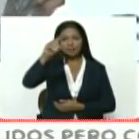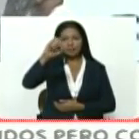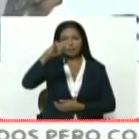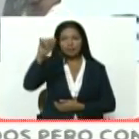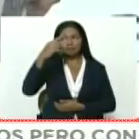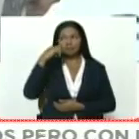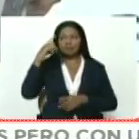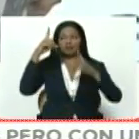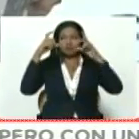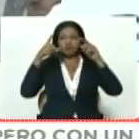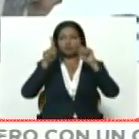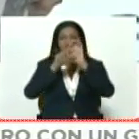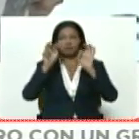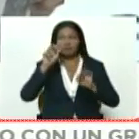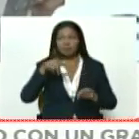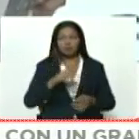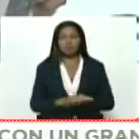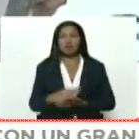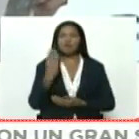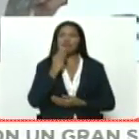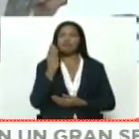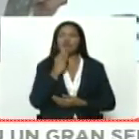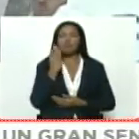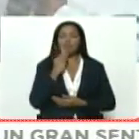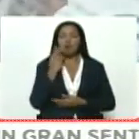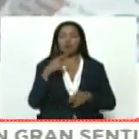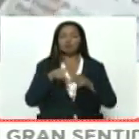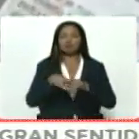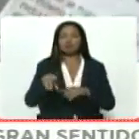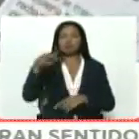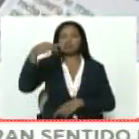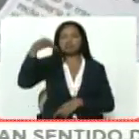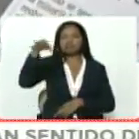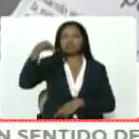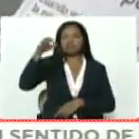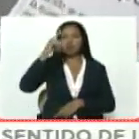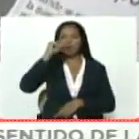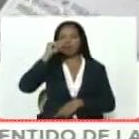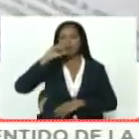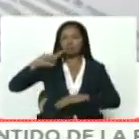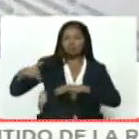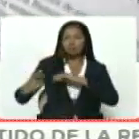Sale una foto de el bobolongo criminal de la rata de cañería de Guaidó.